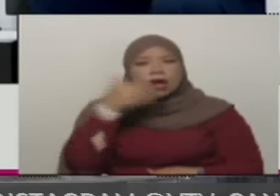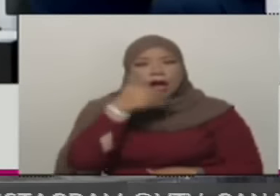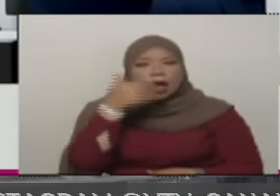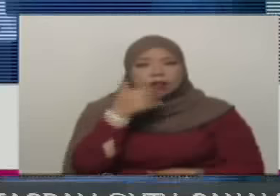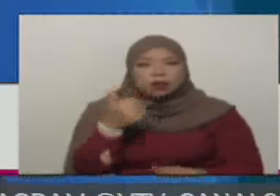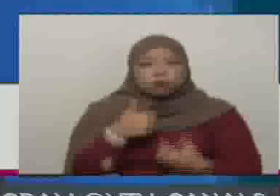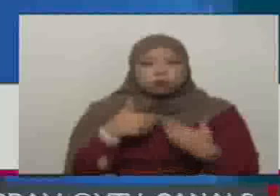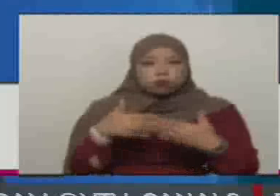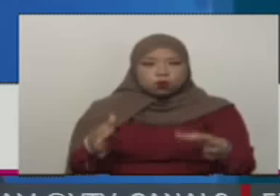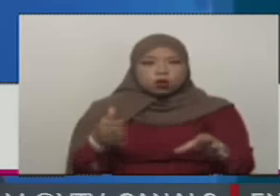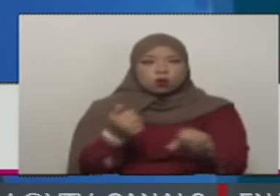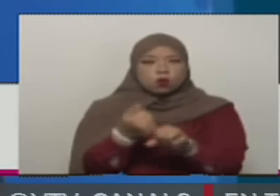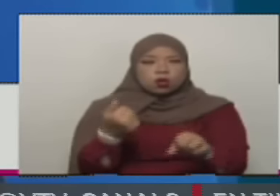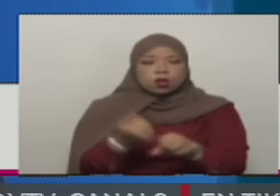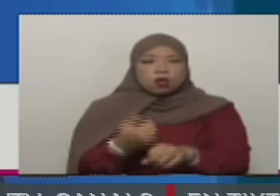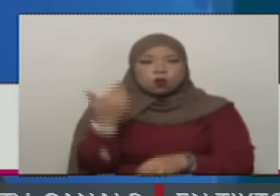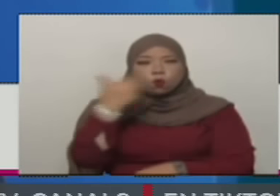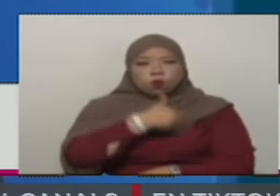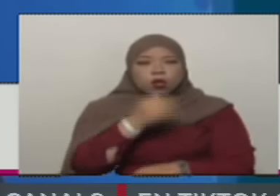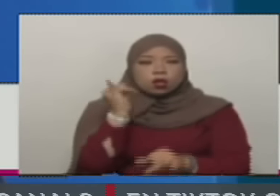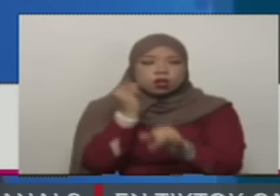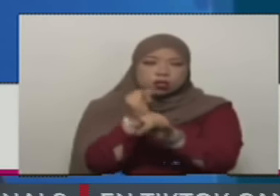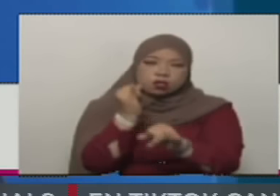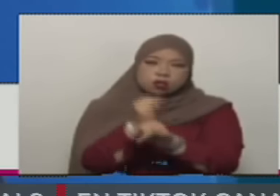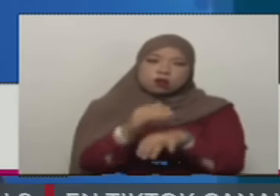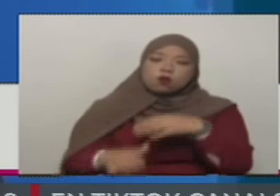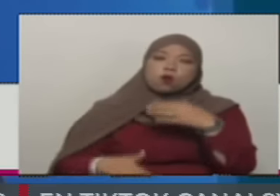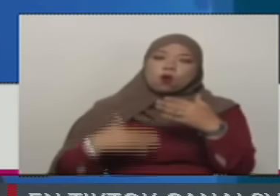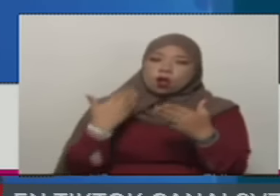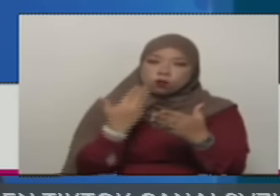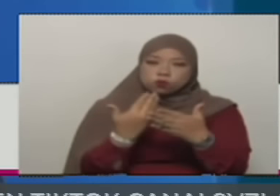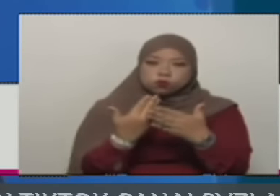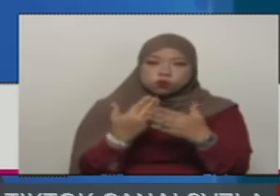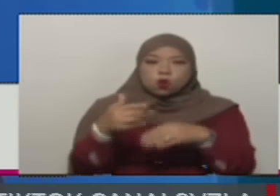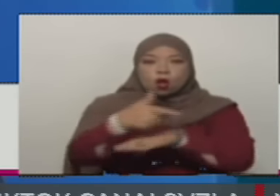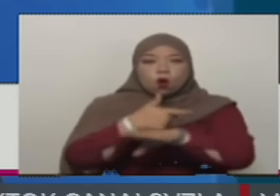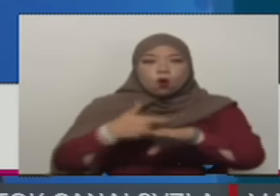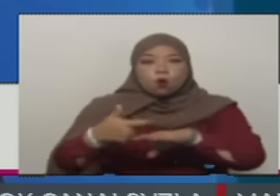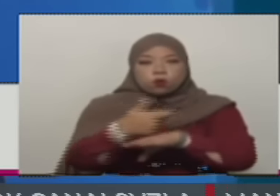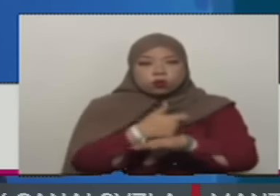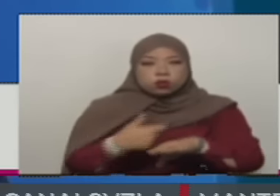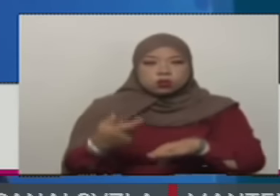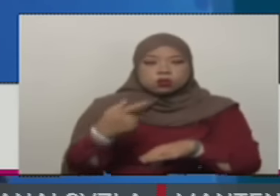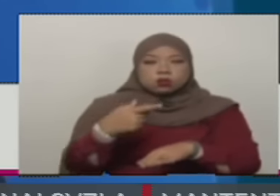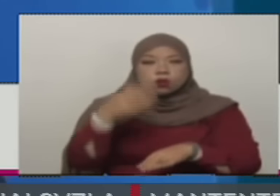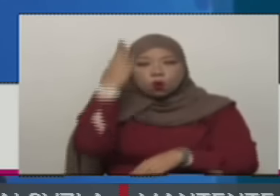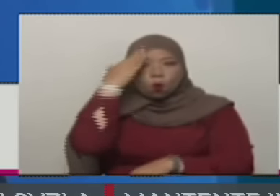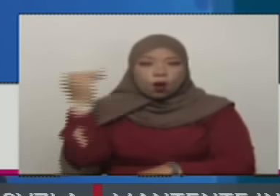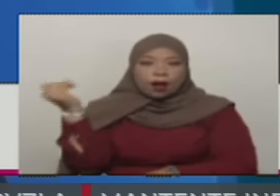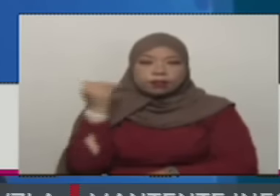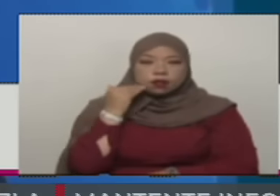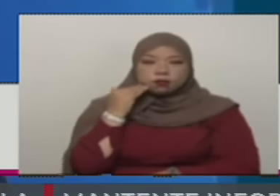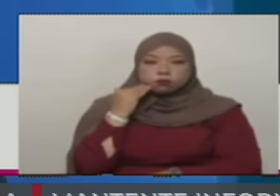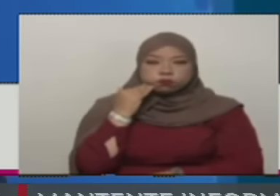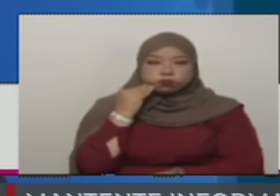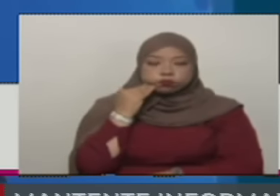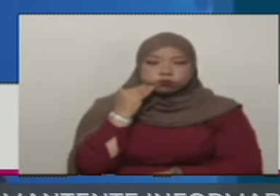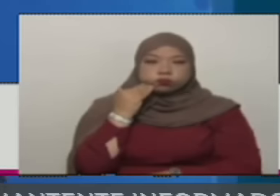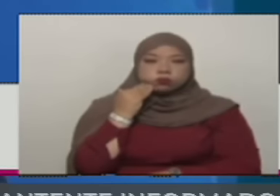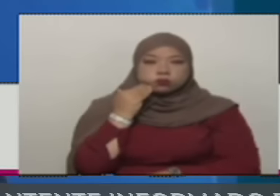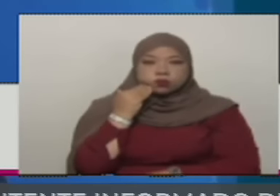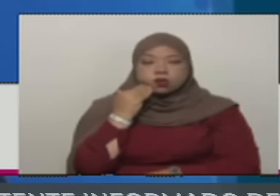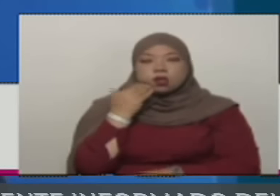publicó en su página web oficial el gobierno de los Países Bajos, el gobierno que antes se